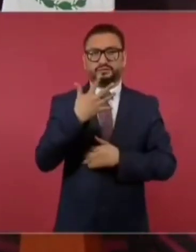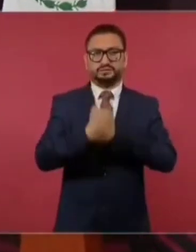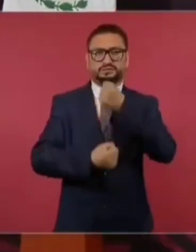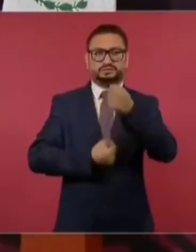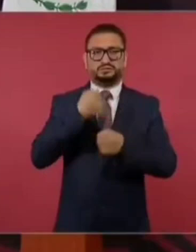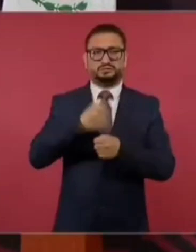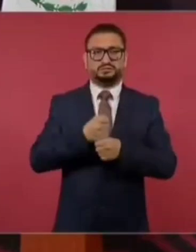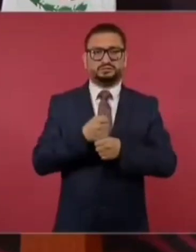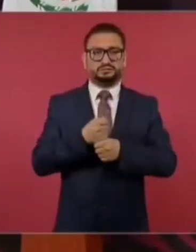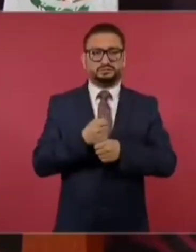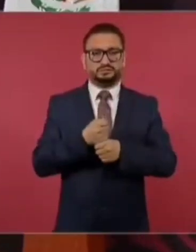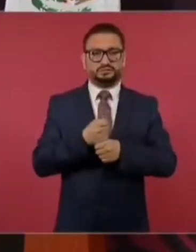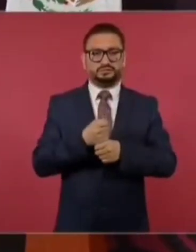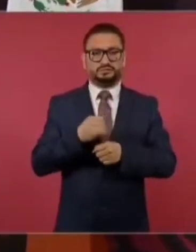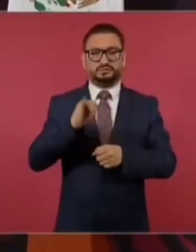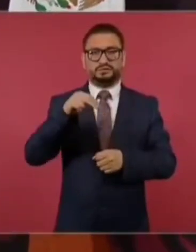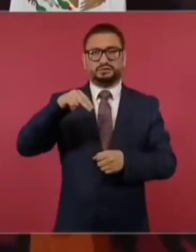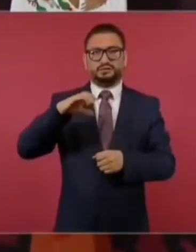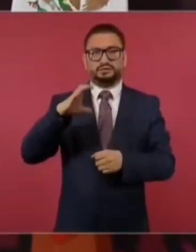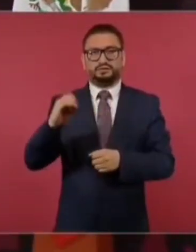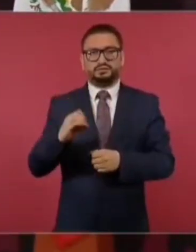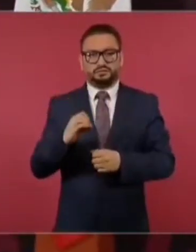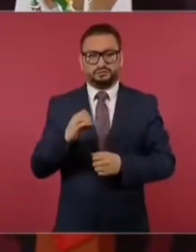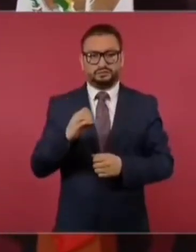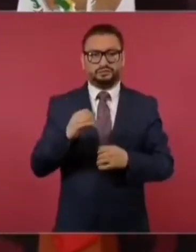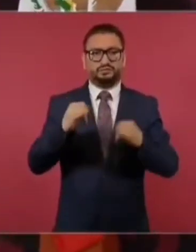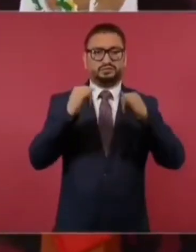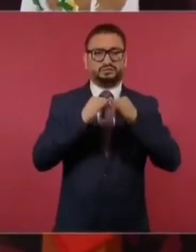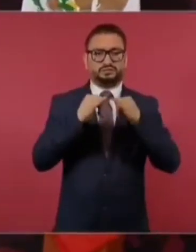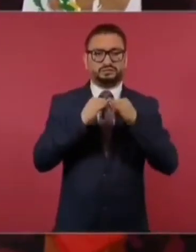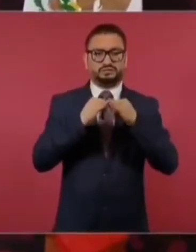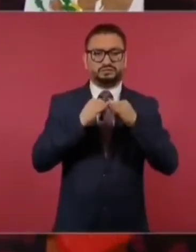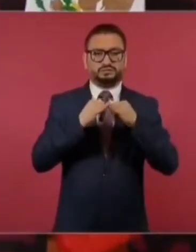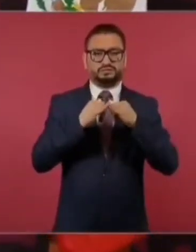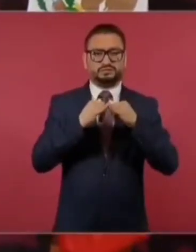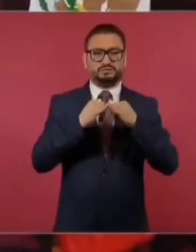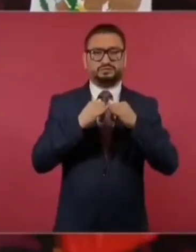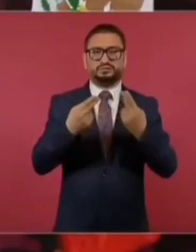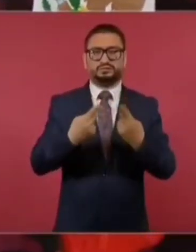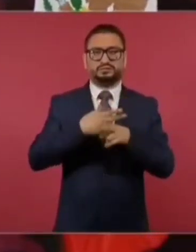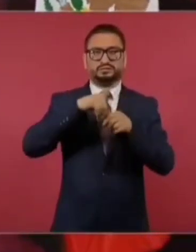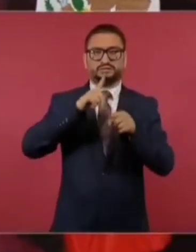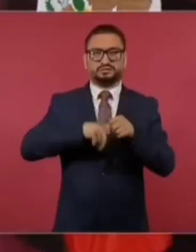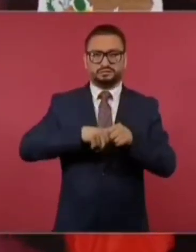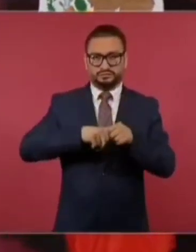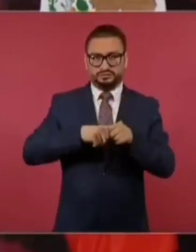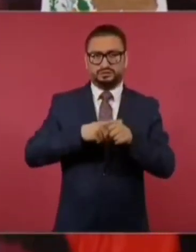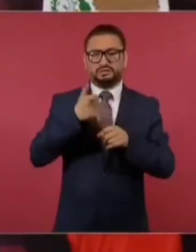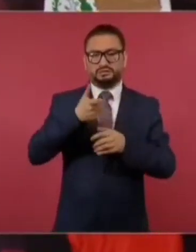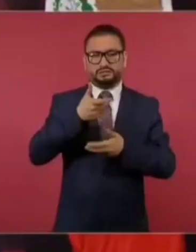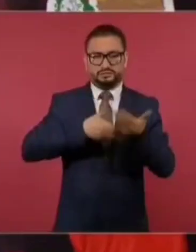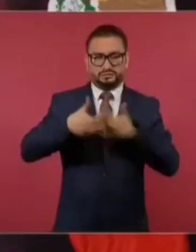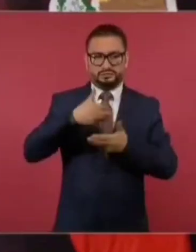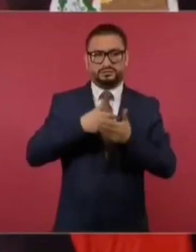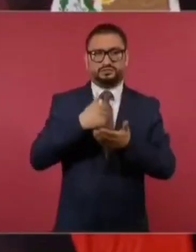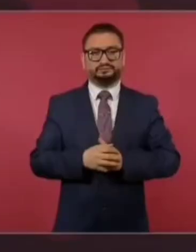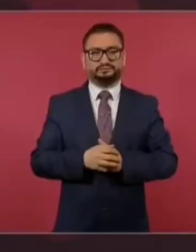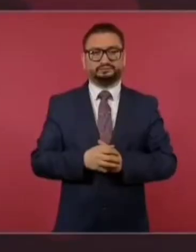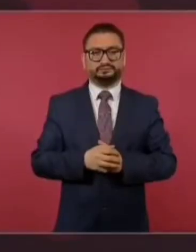5 años en el INCO, en el Instituto Nacional del Consumidor, pagué al